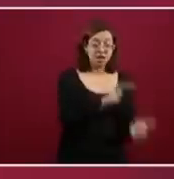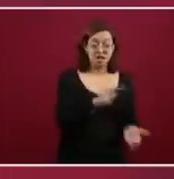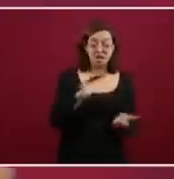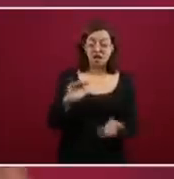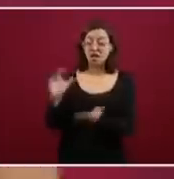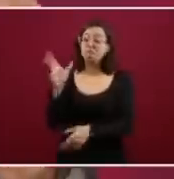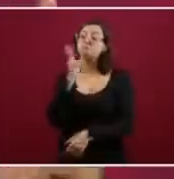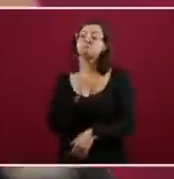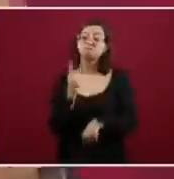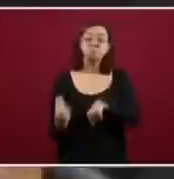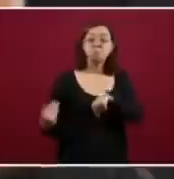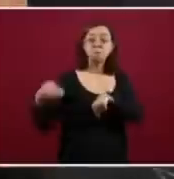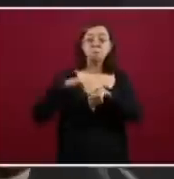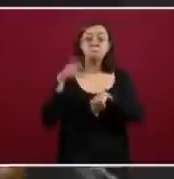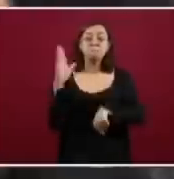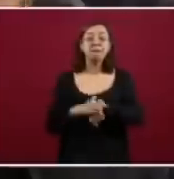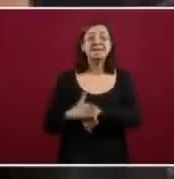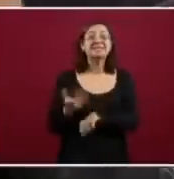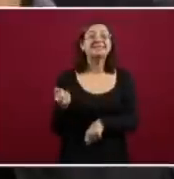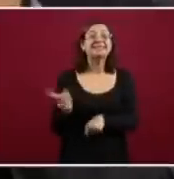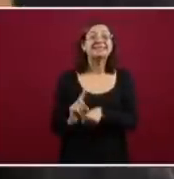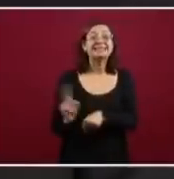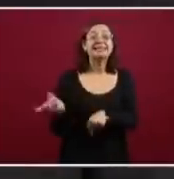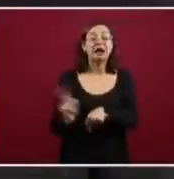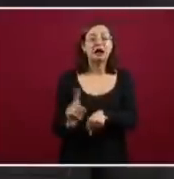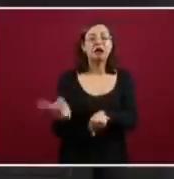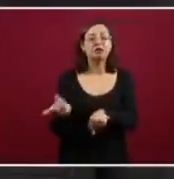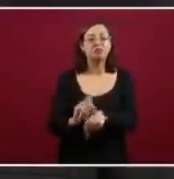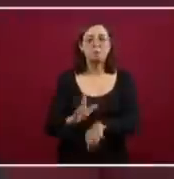50 mil barriles diarios adicionales